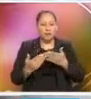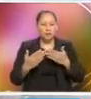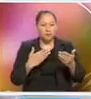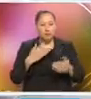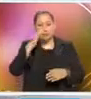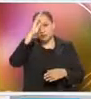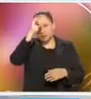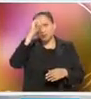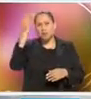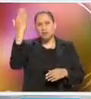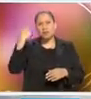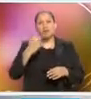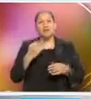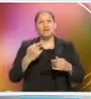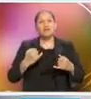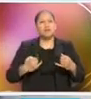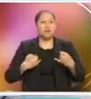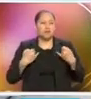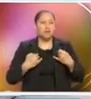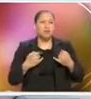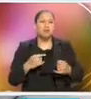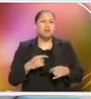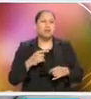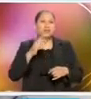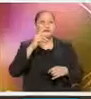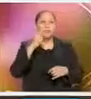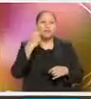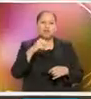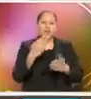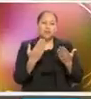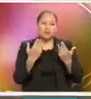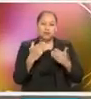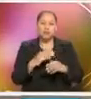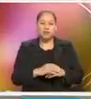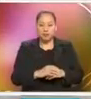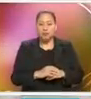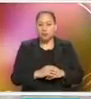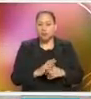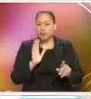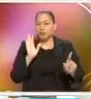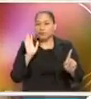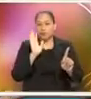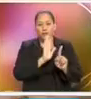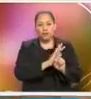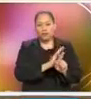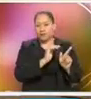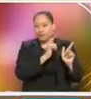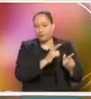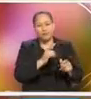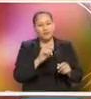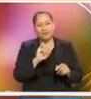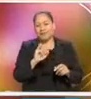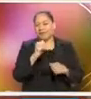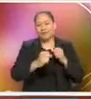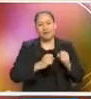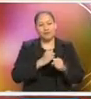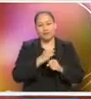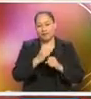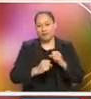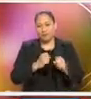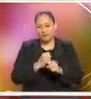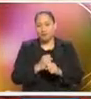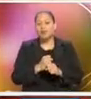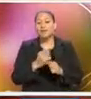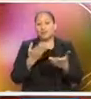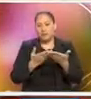acuerdo que en mis tiempos no se le llamaba así, ¿no? Es claro, el bullying ha existido desde siempre. Sí. La única diferencia es que hoy en